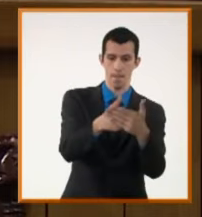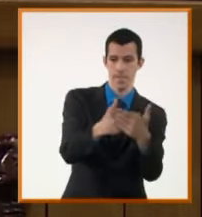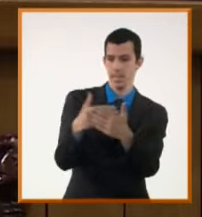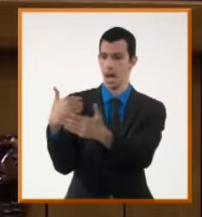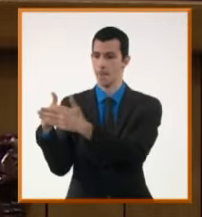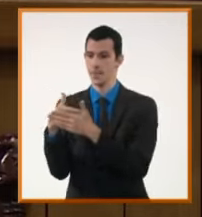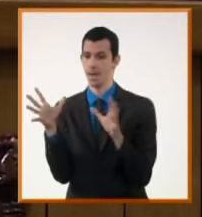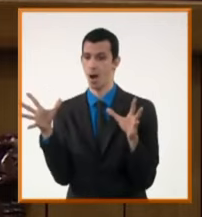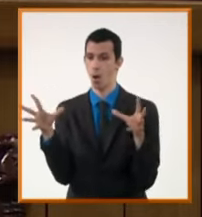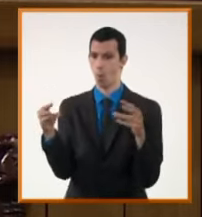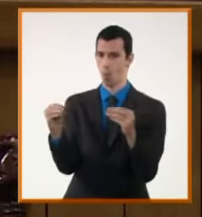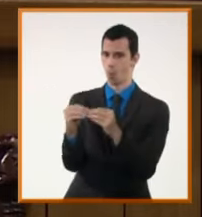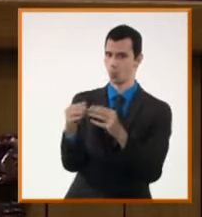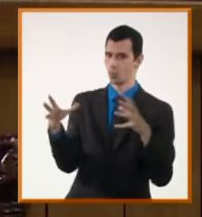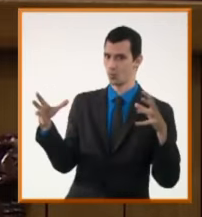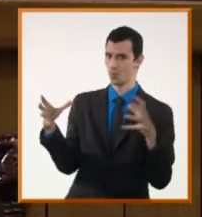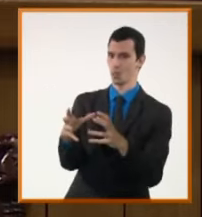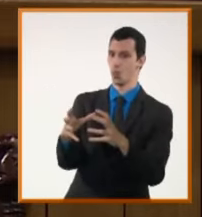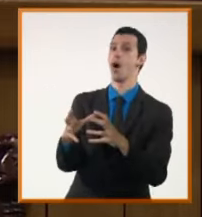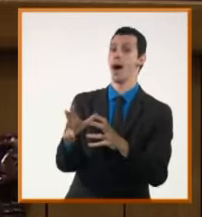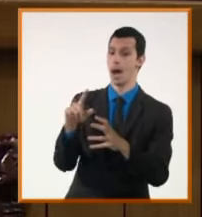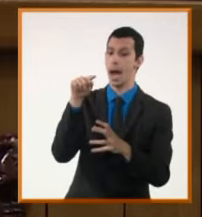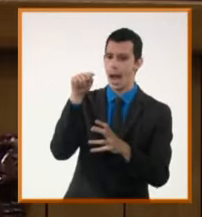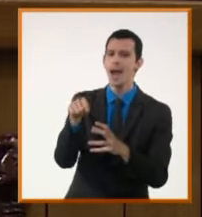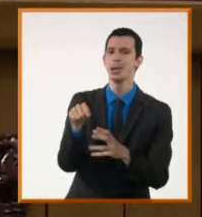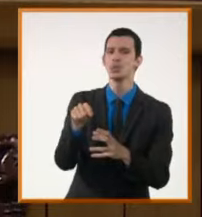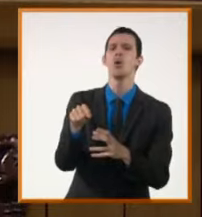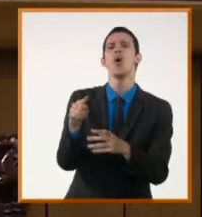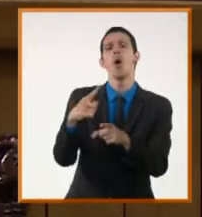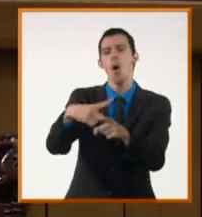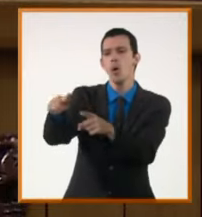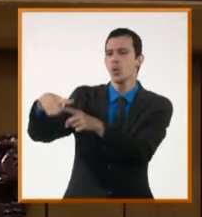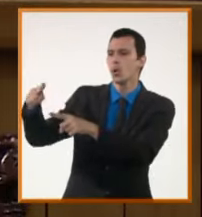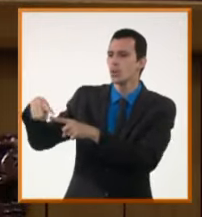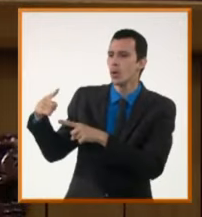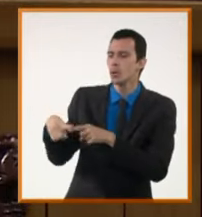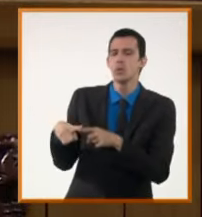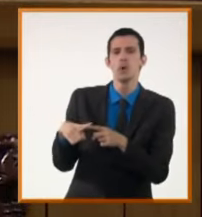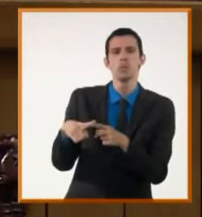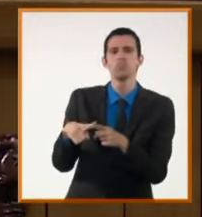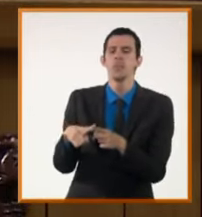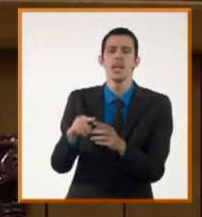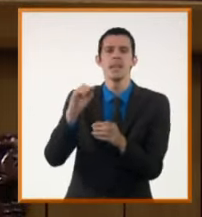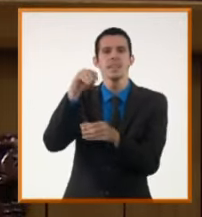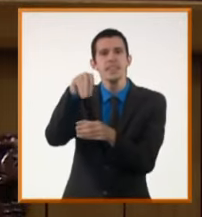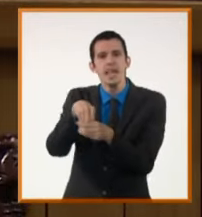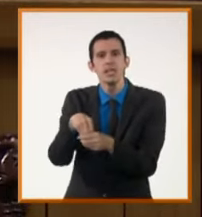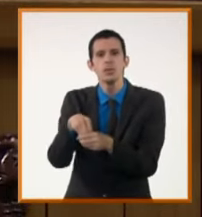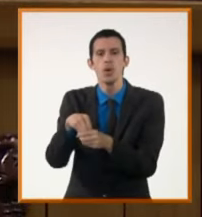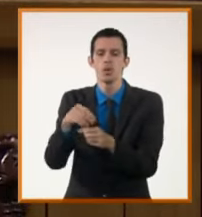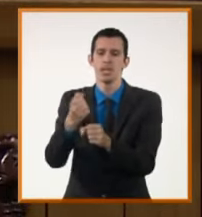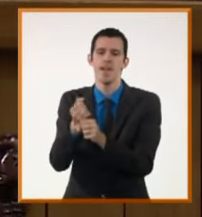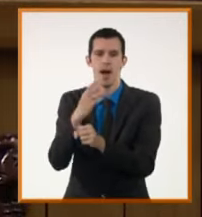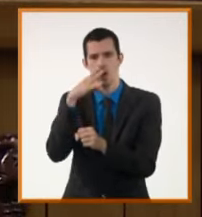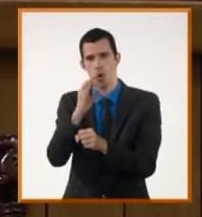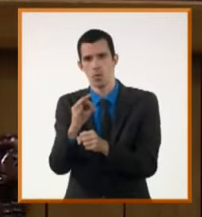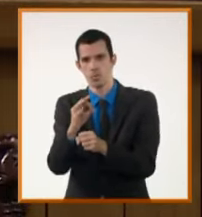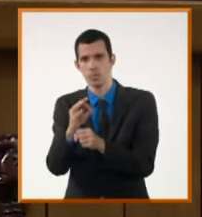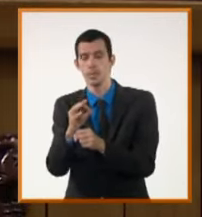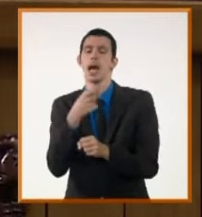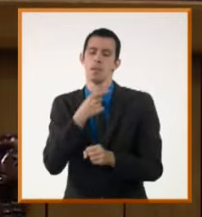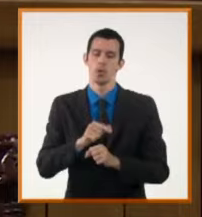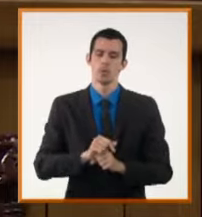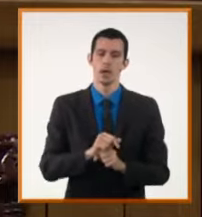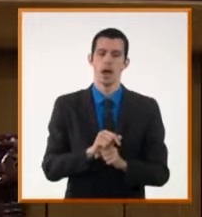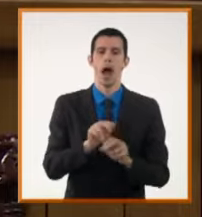esa empresa que tiene otras UEB que no producen, que no son eficientes, afectan a esa UEB que es